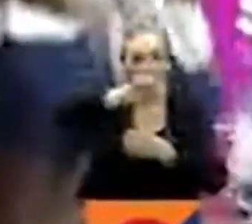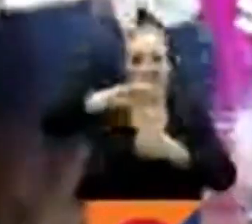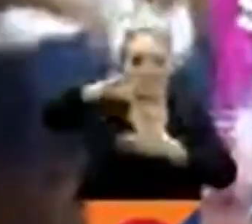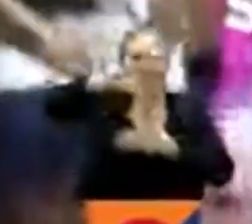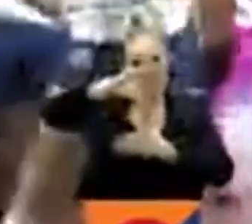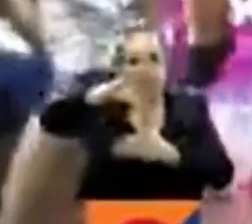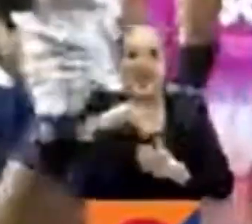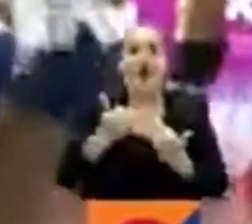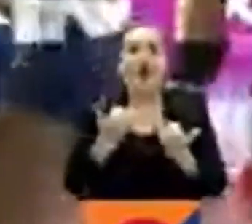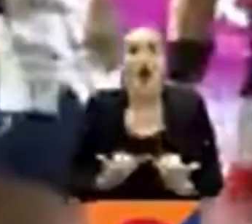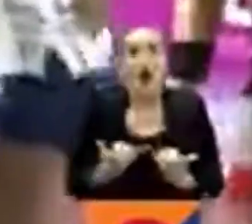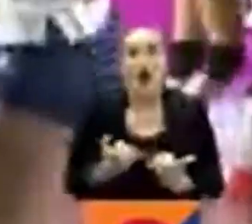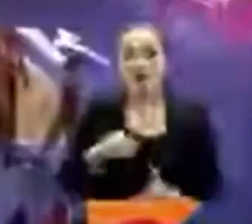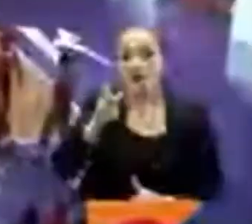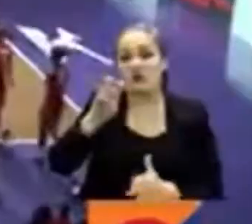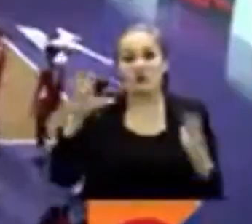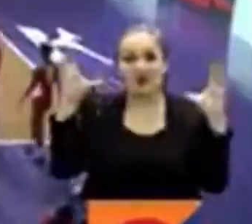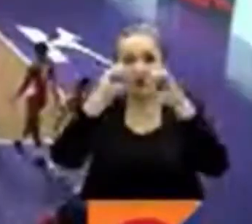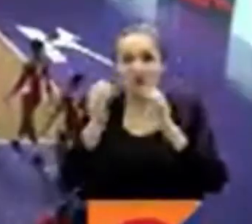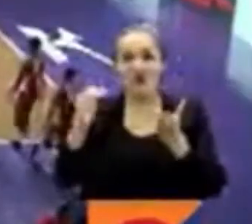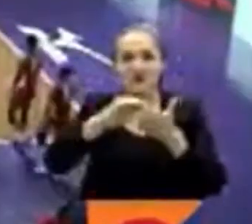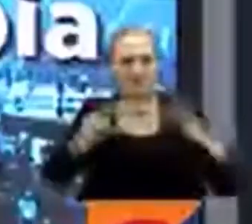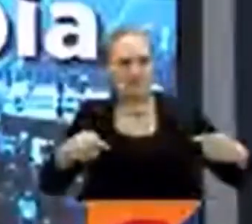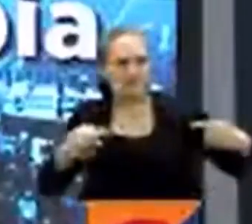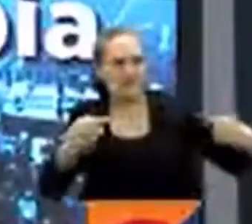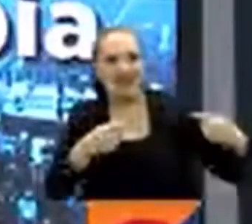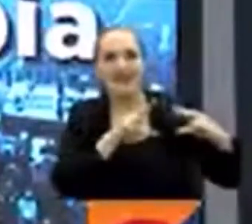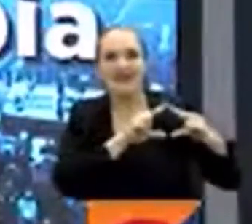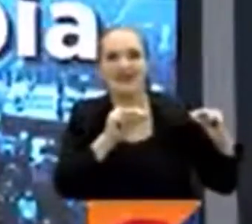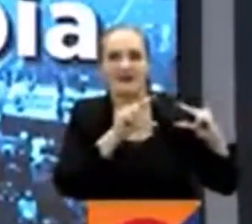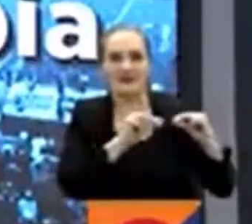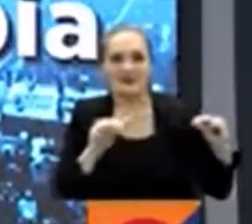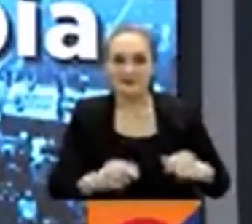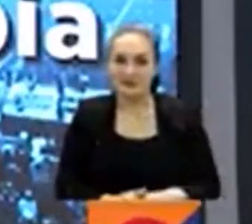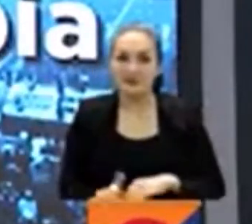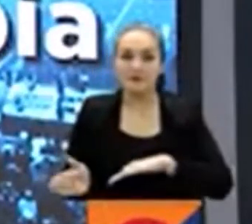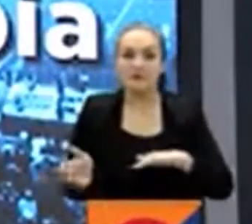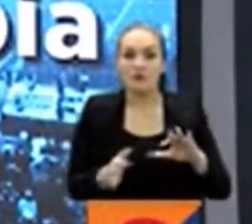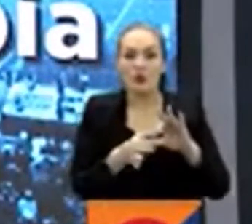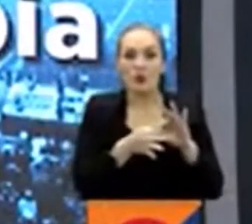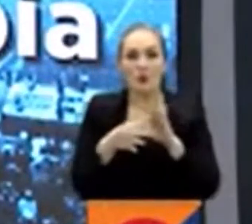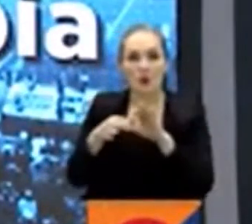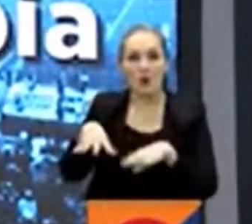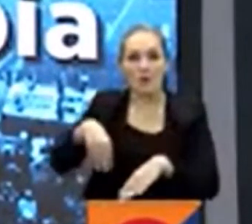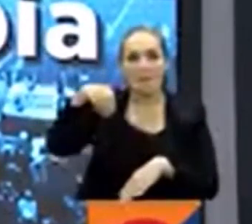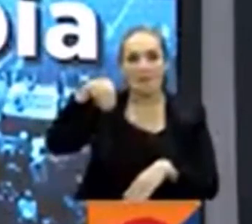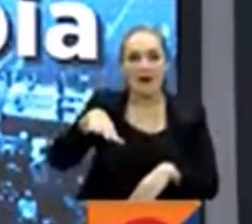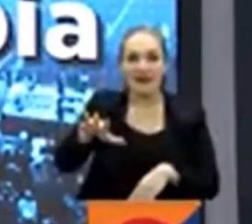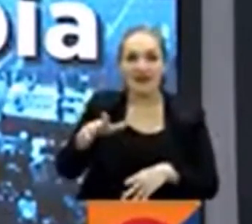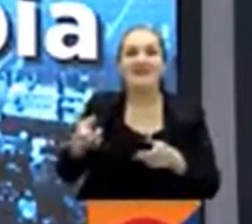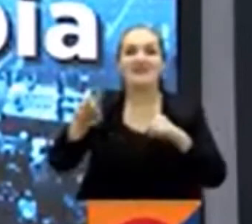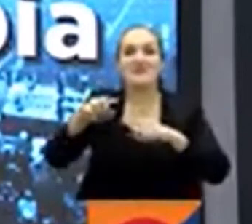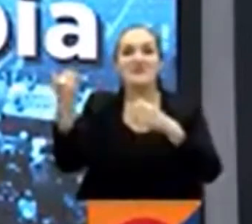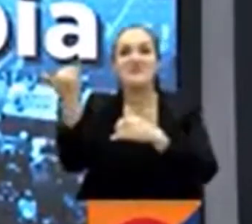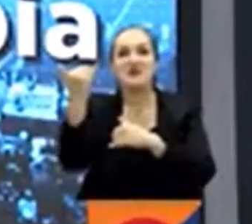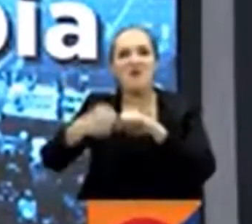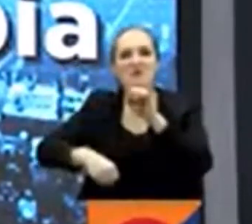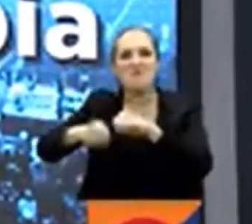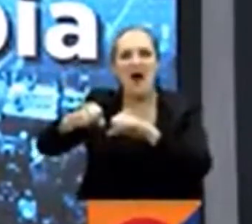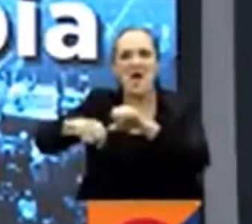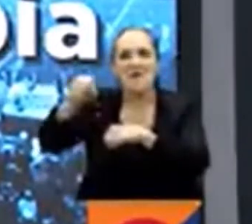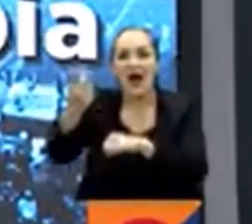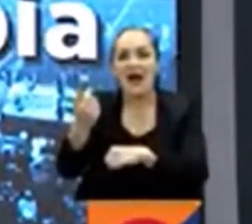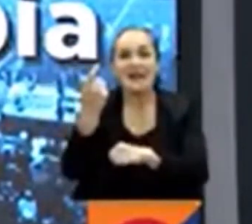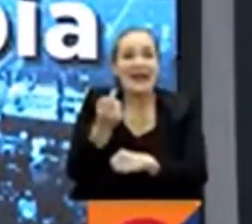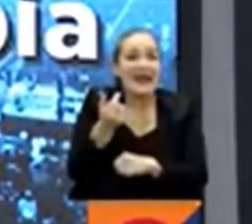grupos será hoy, a las 8 de la noche, ante Nicaragua. Unión Magdalena y Millonarios dieron el primer paso rumbo a la final de la Copa Colombia.